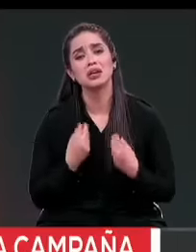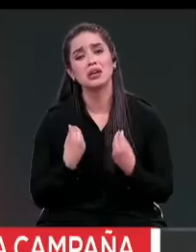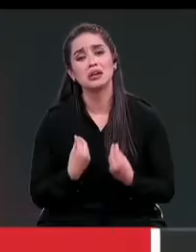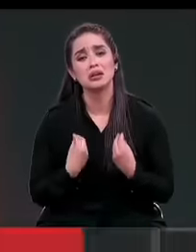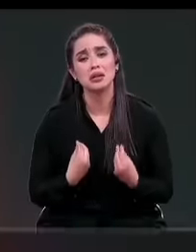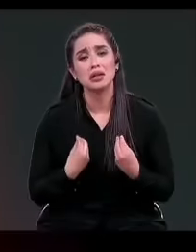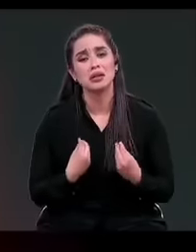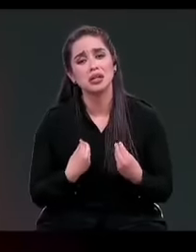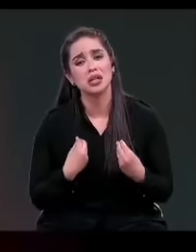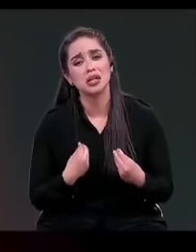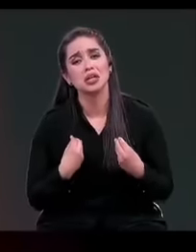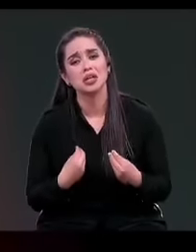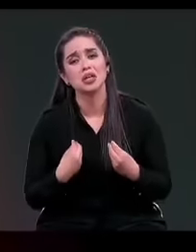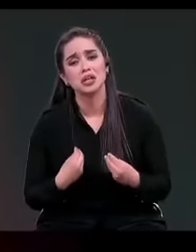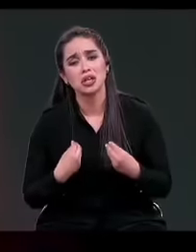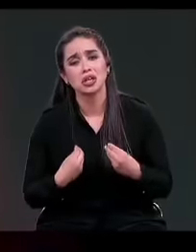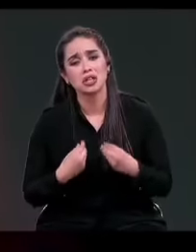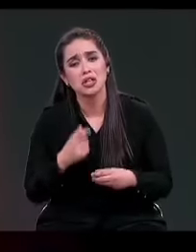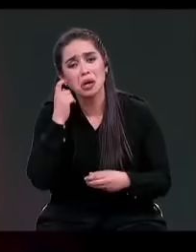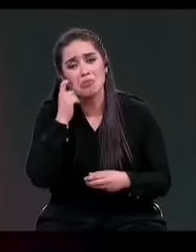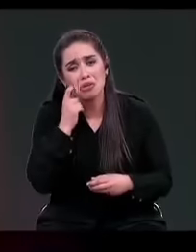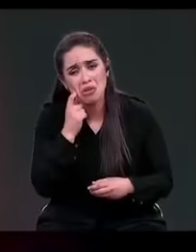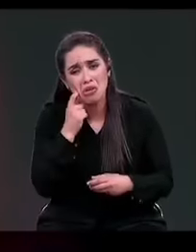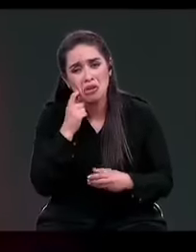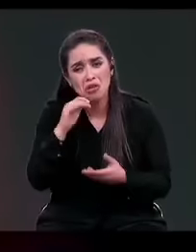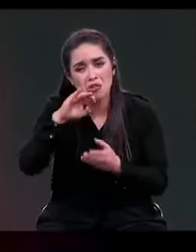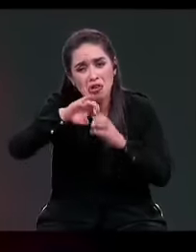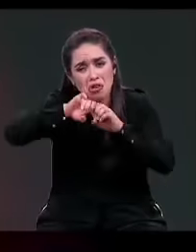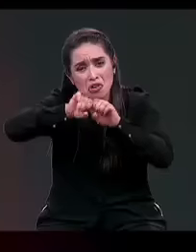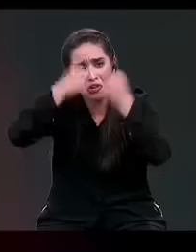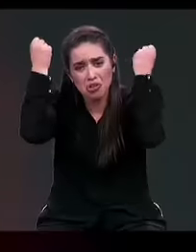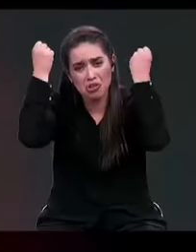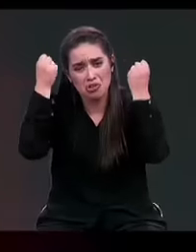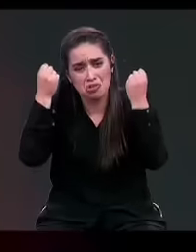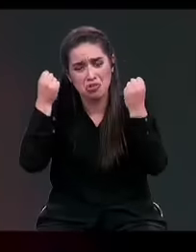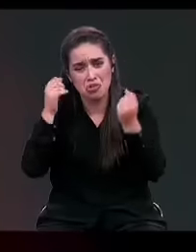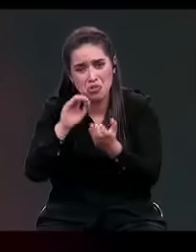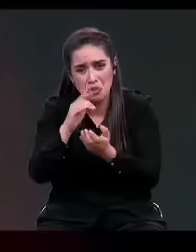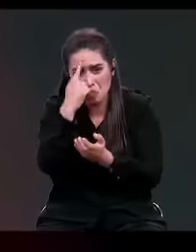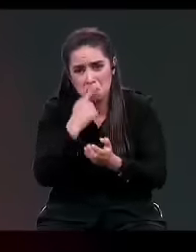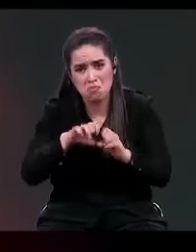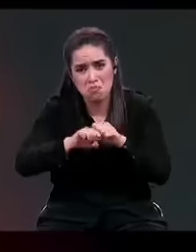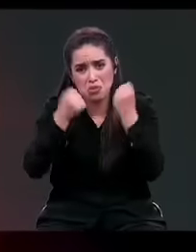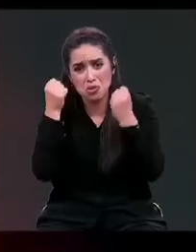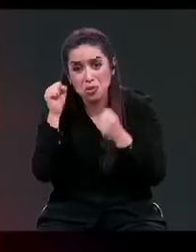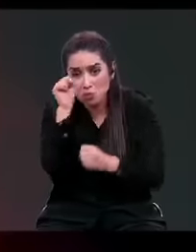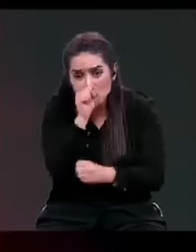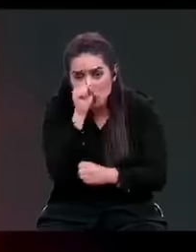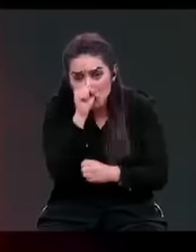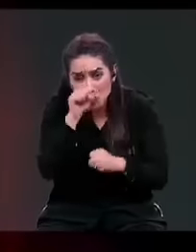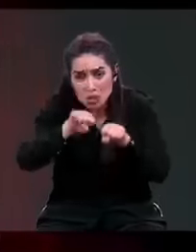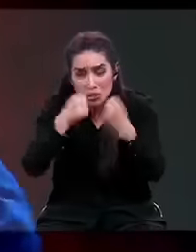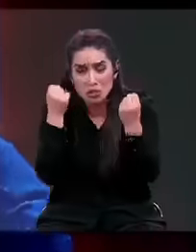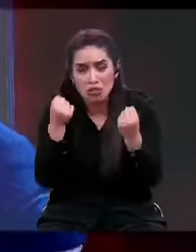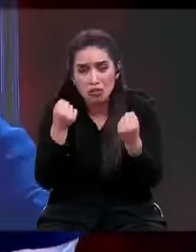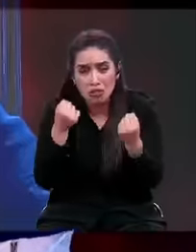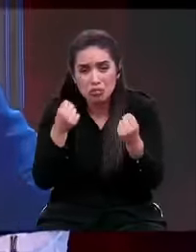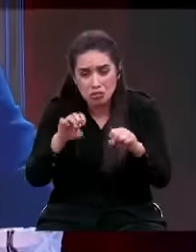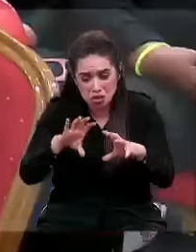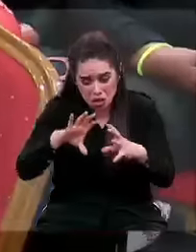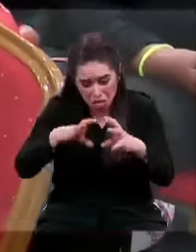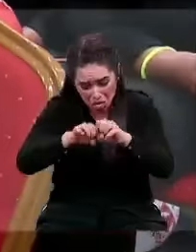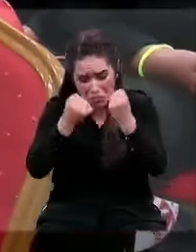Es que me quebraron a mi don Francisco, mire. Me quebraron su chanchito. Lo